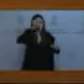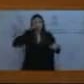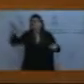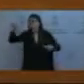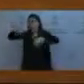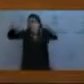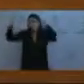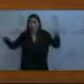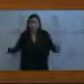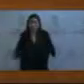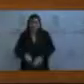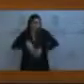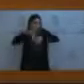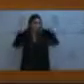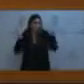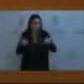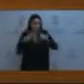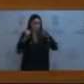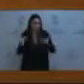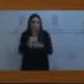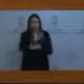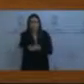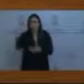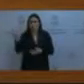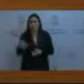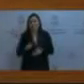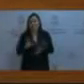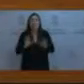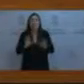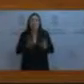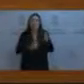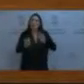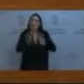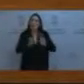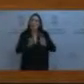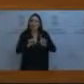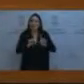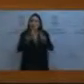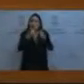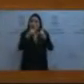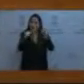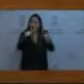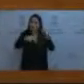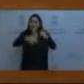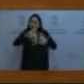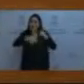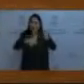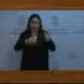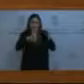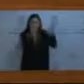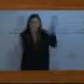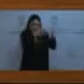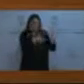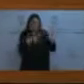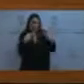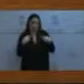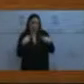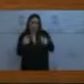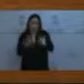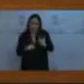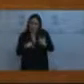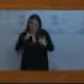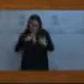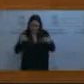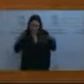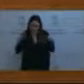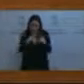y pasa por ahí el tema. Yo creo que lo que hay es un problema con la justicia asturiana, que es donde usted es diputado y yo también,